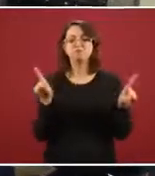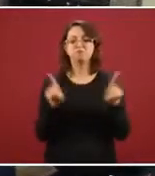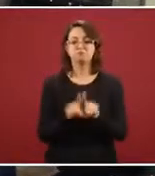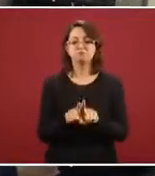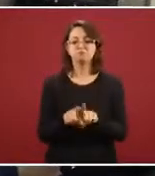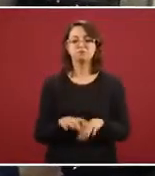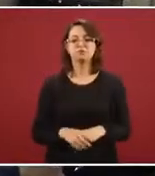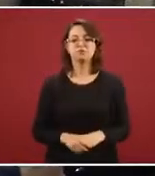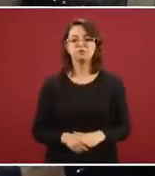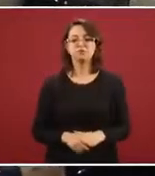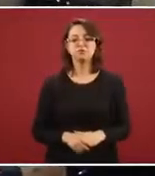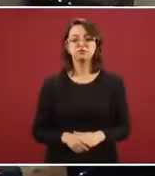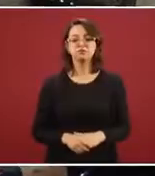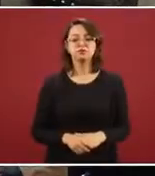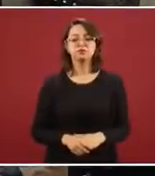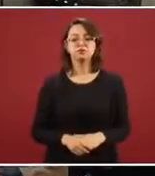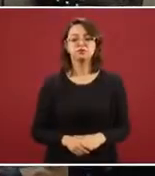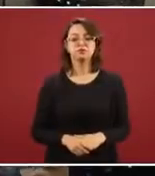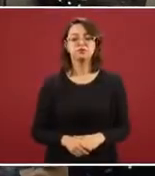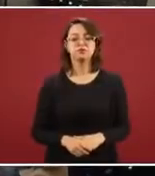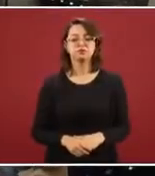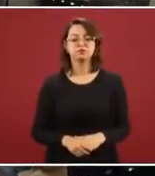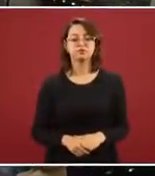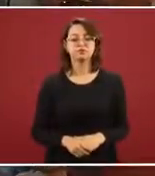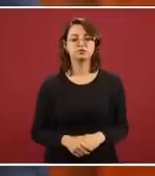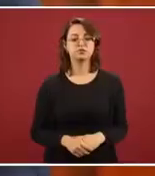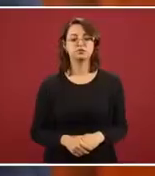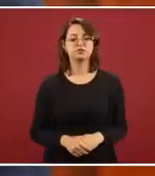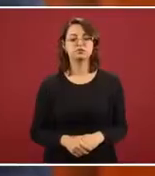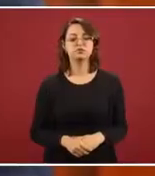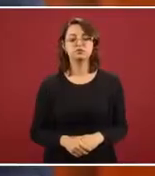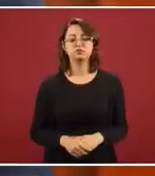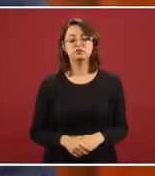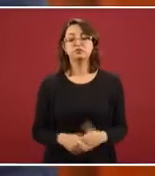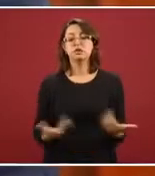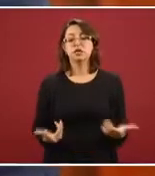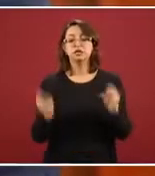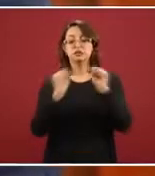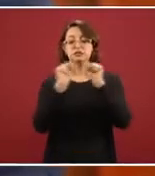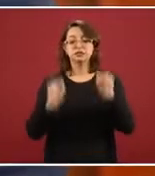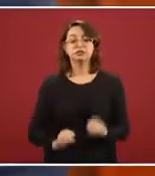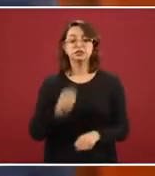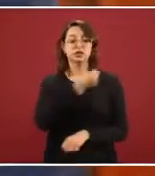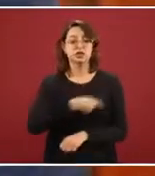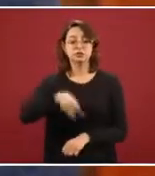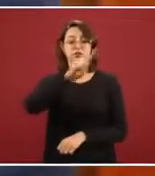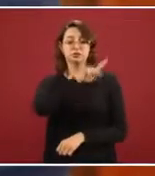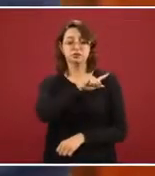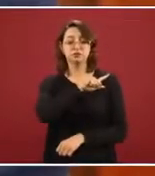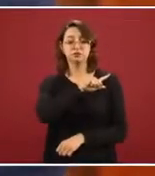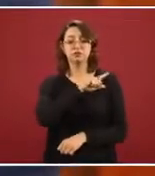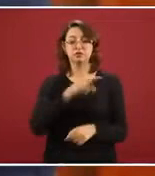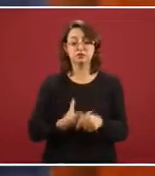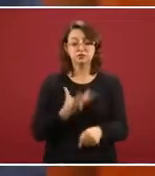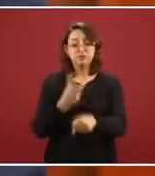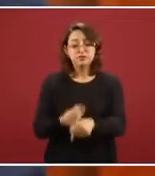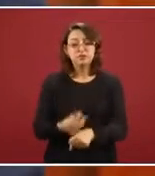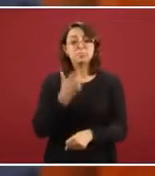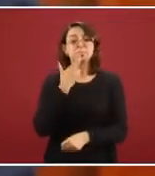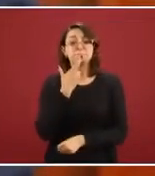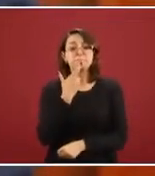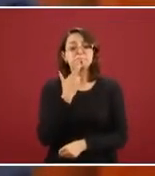para mejorar el sistema de salud que saquemos adelante